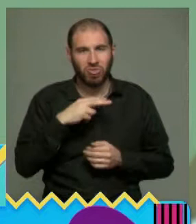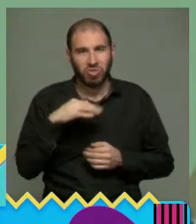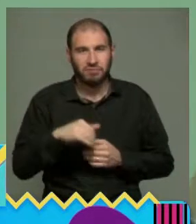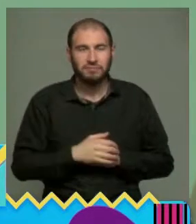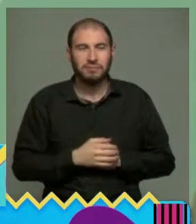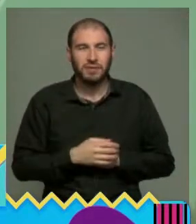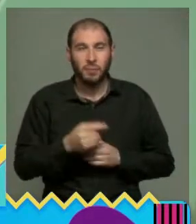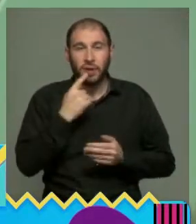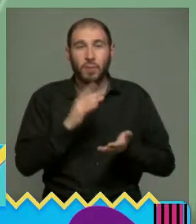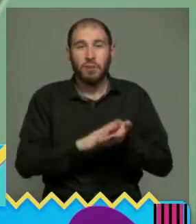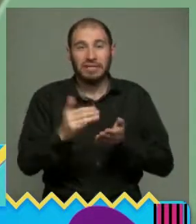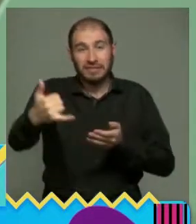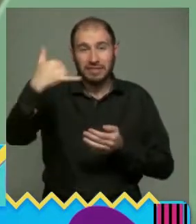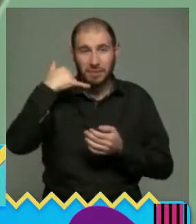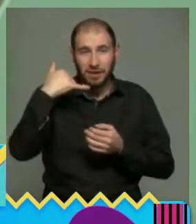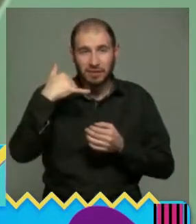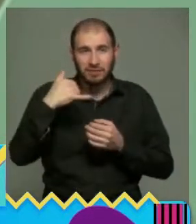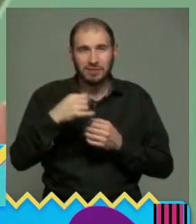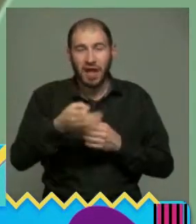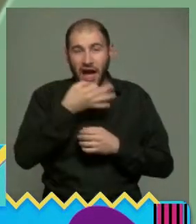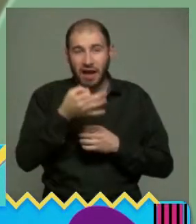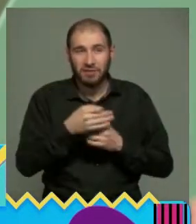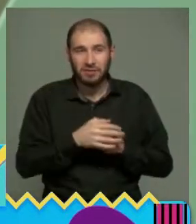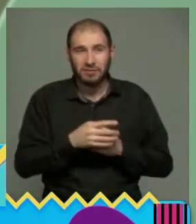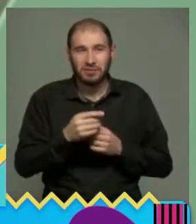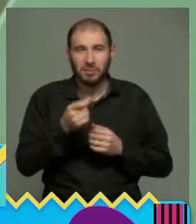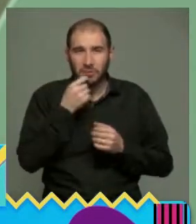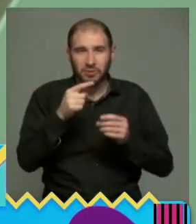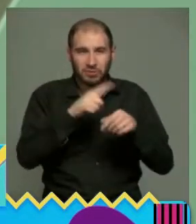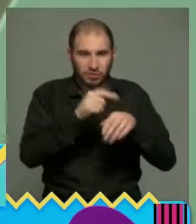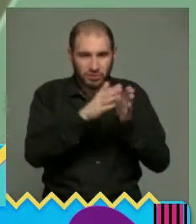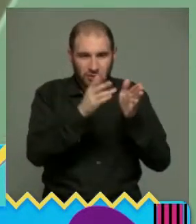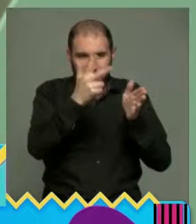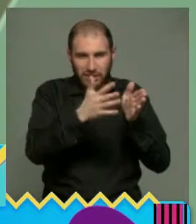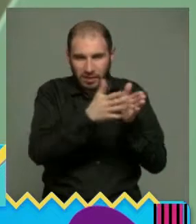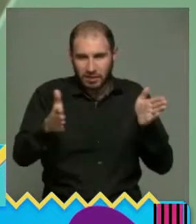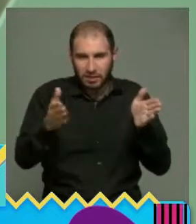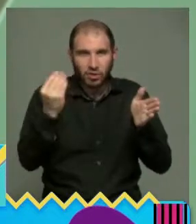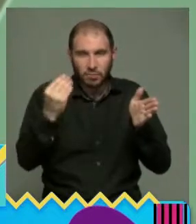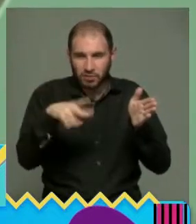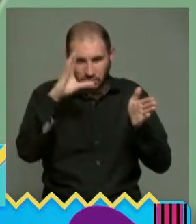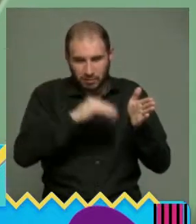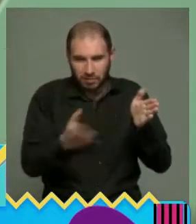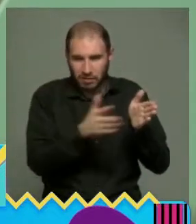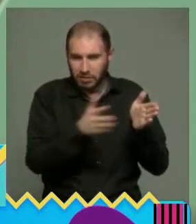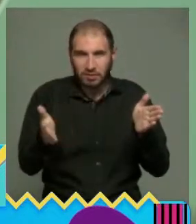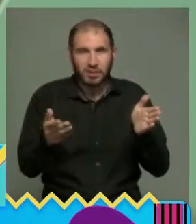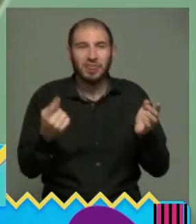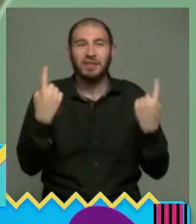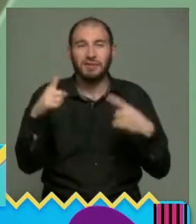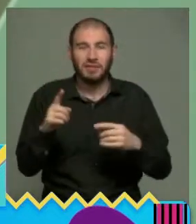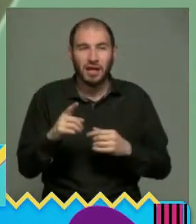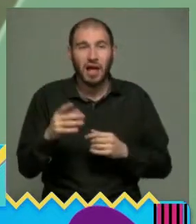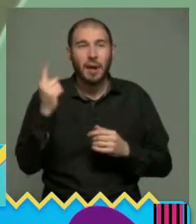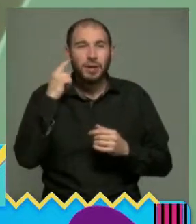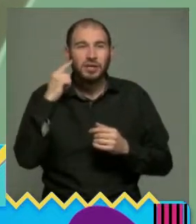prueba, cuando reciben una llamada y hablan, no se van a acordar qué hicieron esas 2 o 3 cuadras, cómo las recorrieron. No es lo mismo. Ah, pero